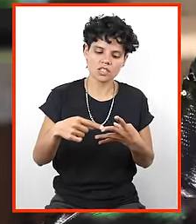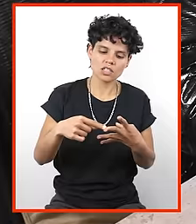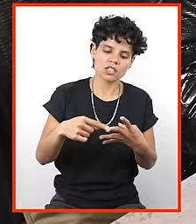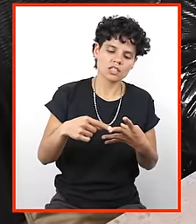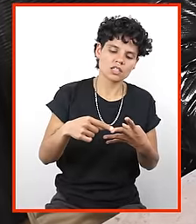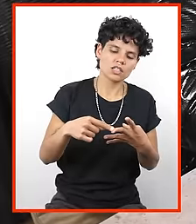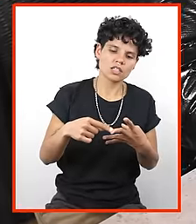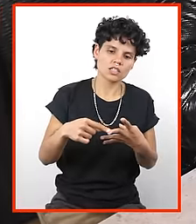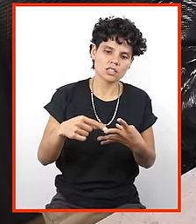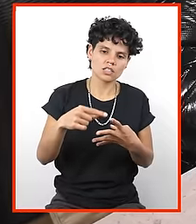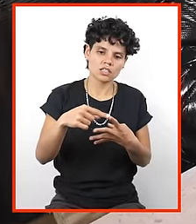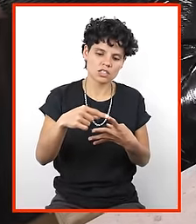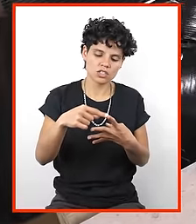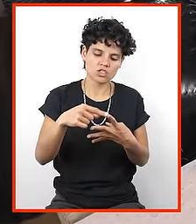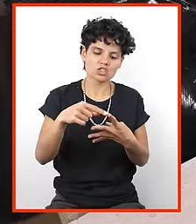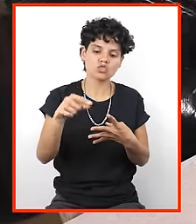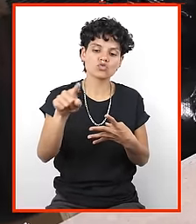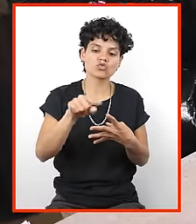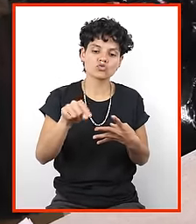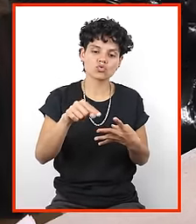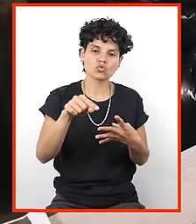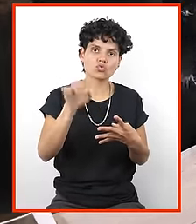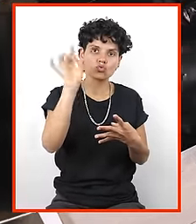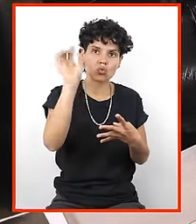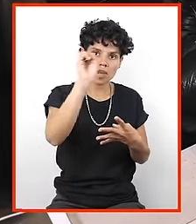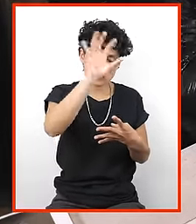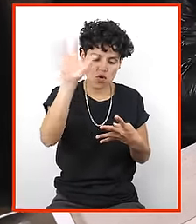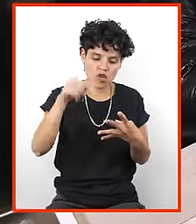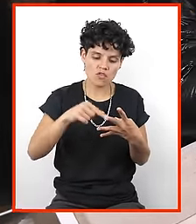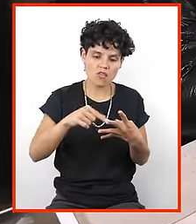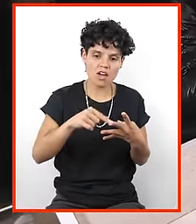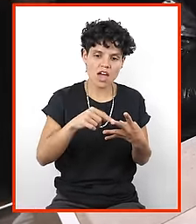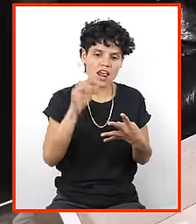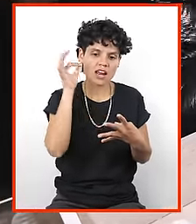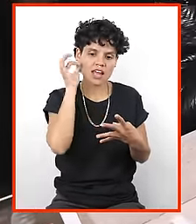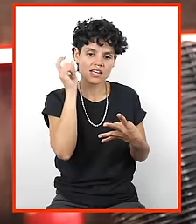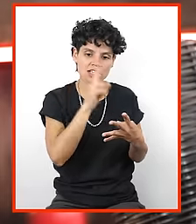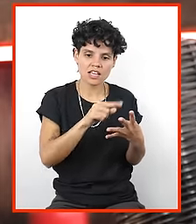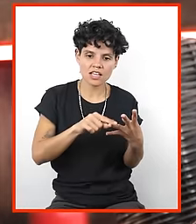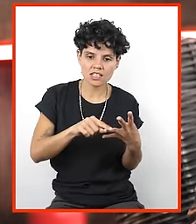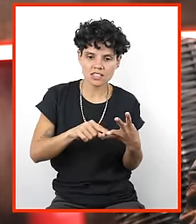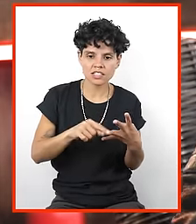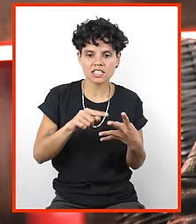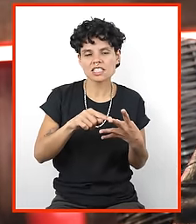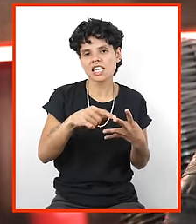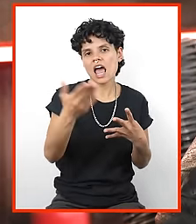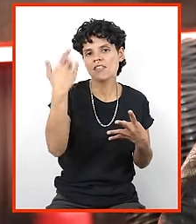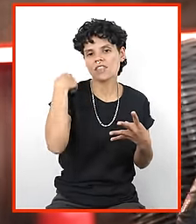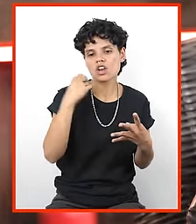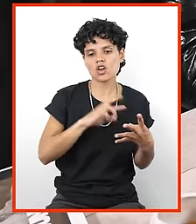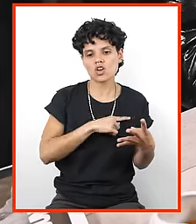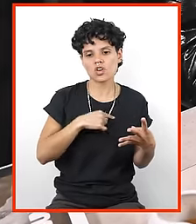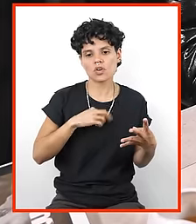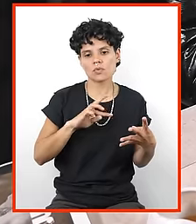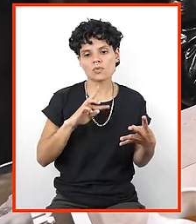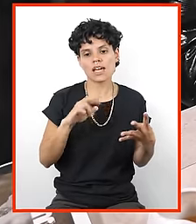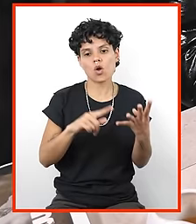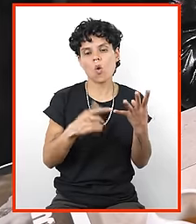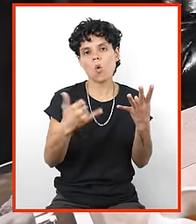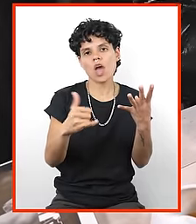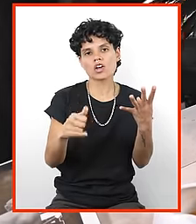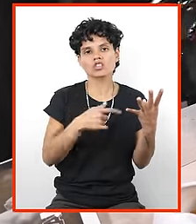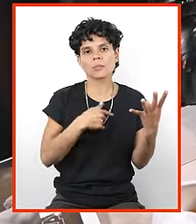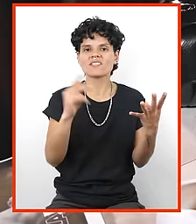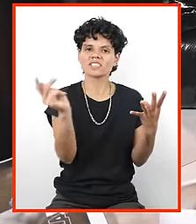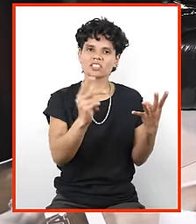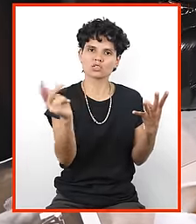Girl, Balance y el juego. Estas sí, son tus fichas. Antes se llamaba Sexo. Sexo. ¿Cuál? El juego.